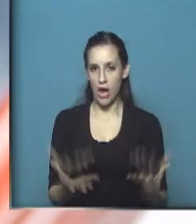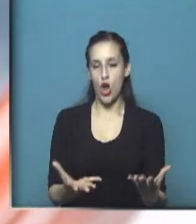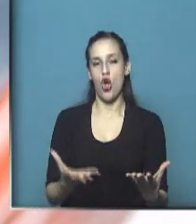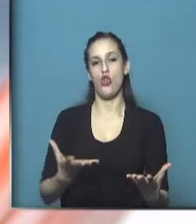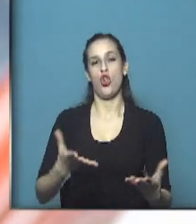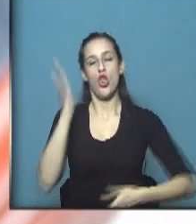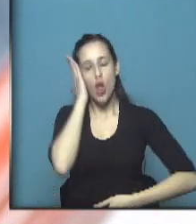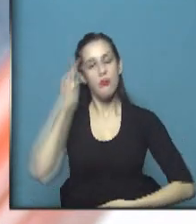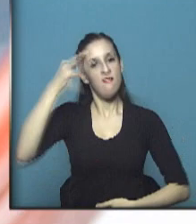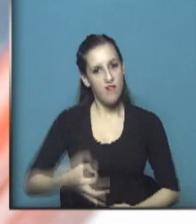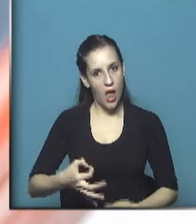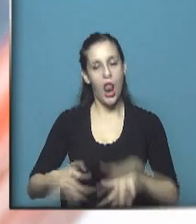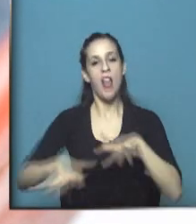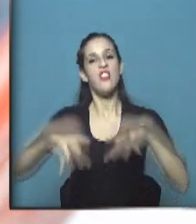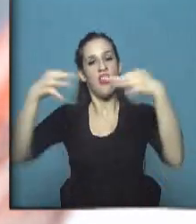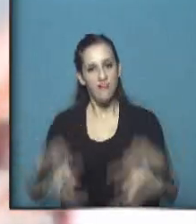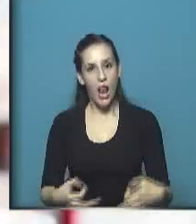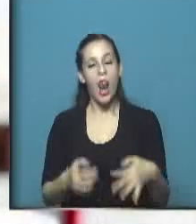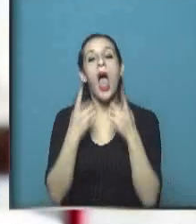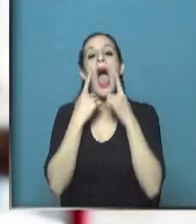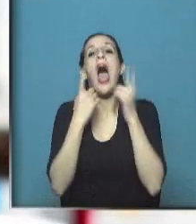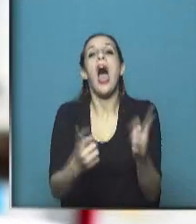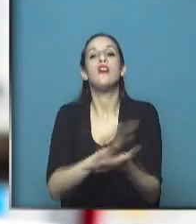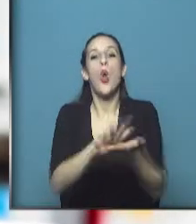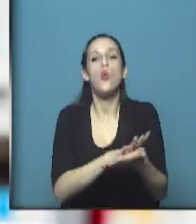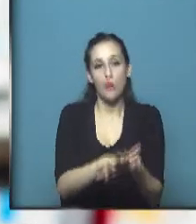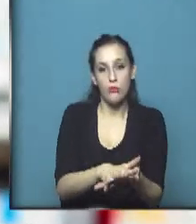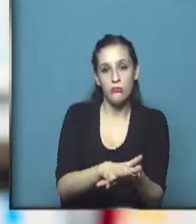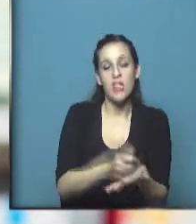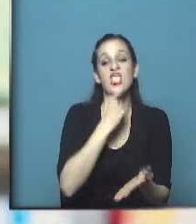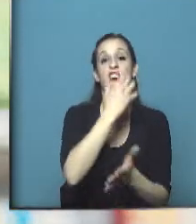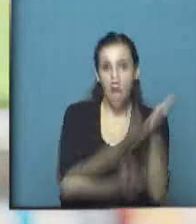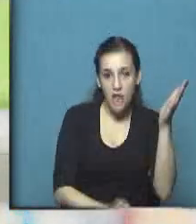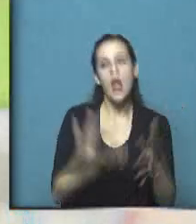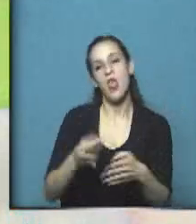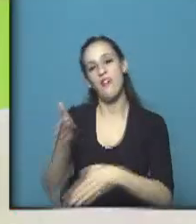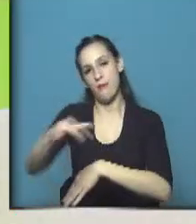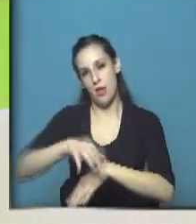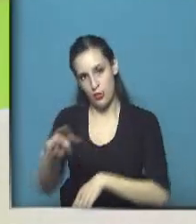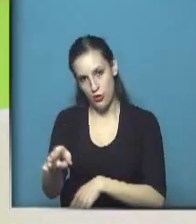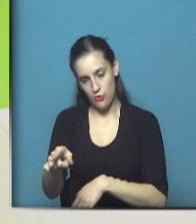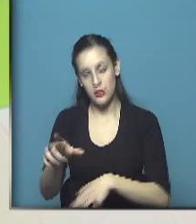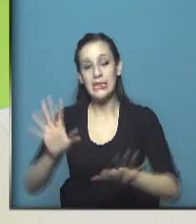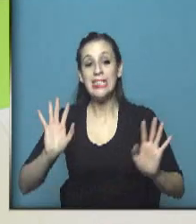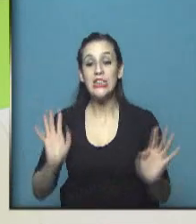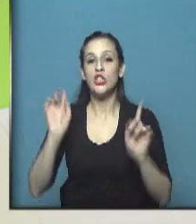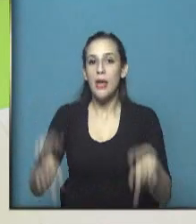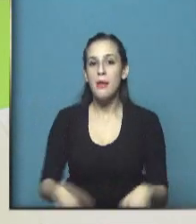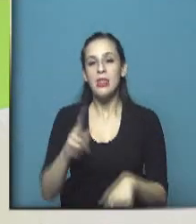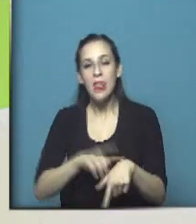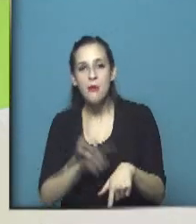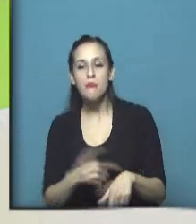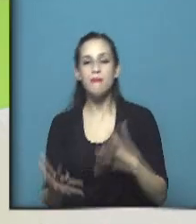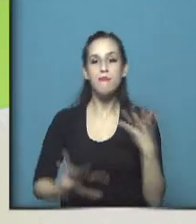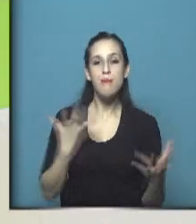de actividades, y vemos si corrige solo. Si no, pedimos algunas cosas. Y esto en realidad también va de la mano con el tiempo que tenemos para